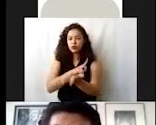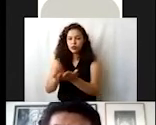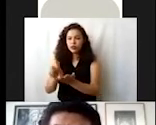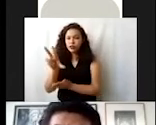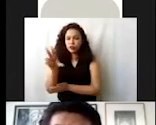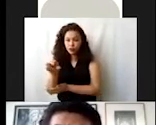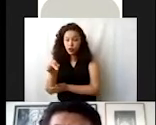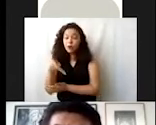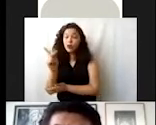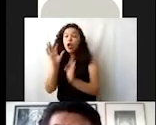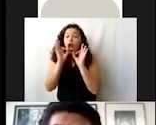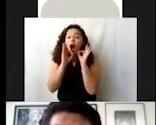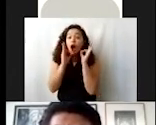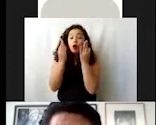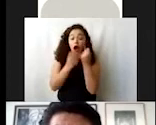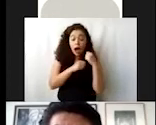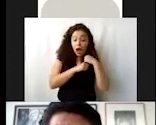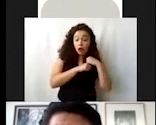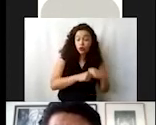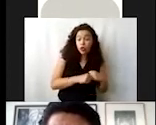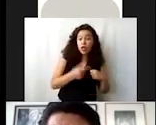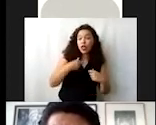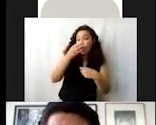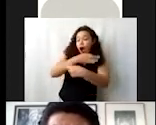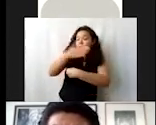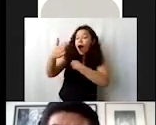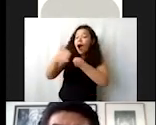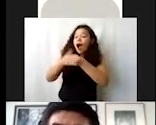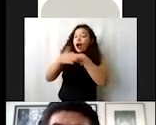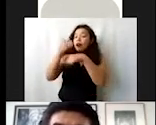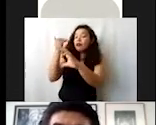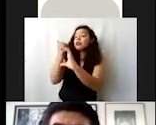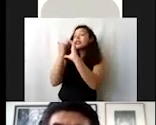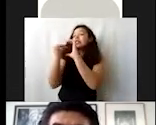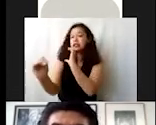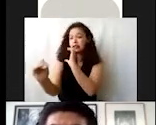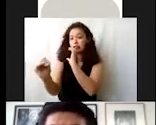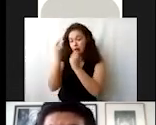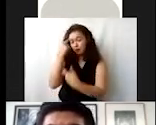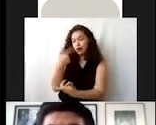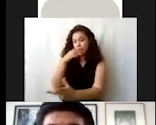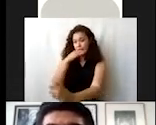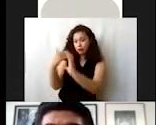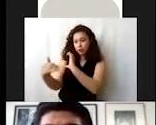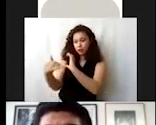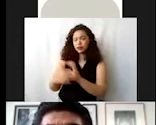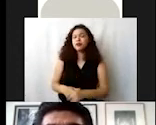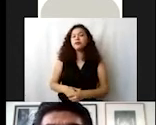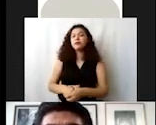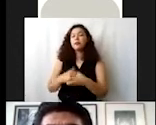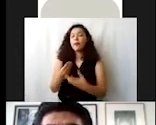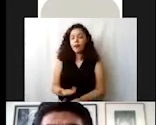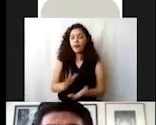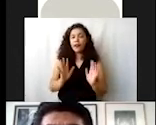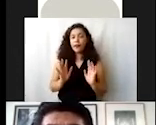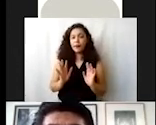un medio en el cual la autoridad te puede notificar, ¿sí? Entonces, una vez que tienes ya